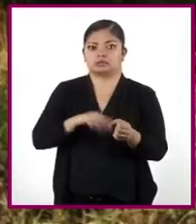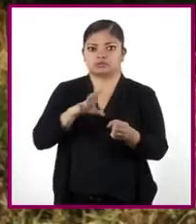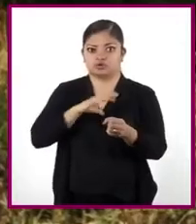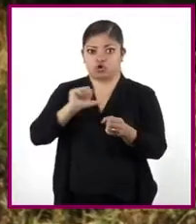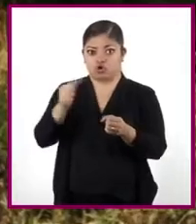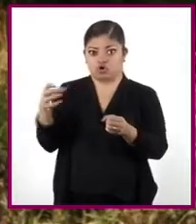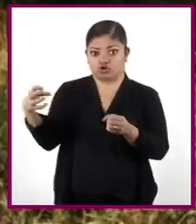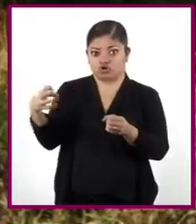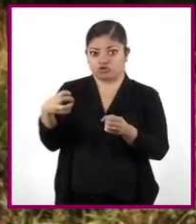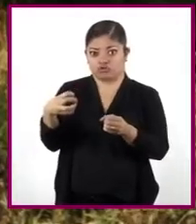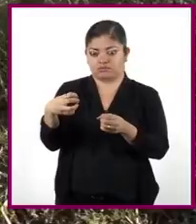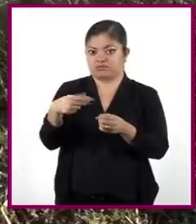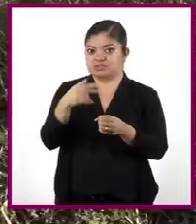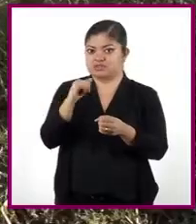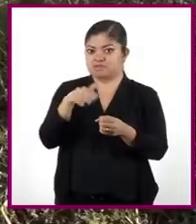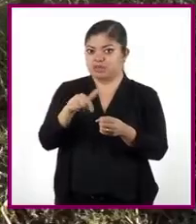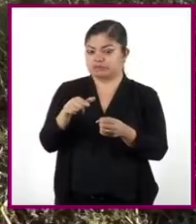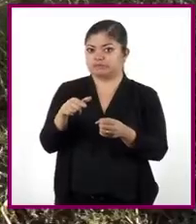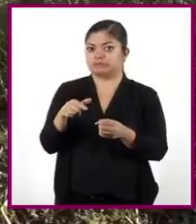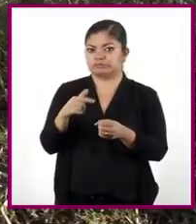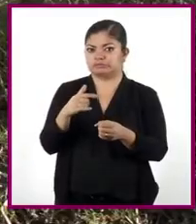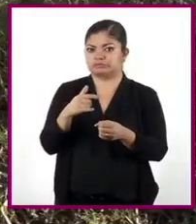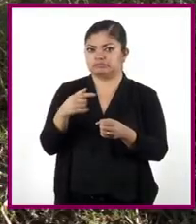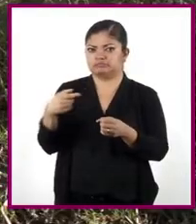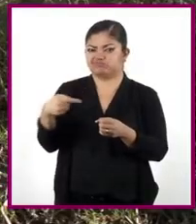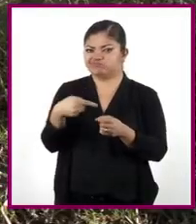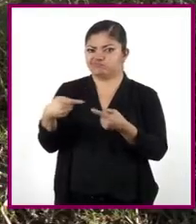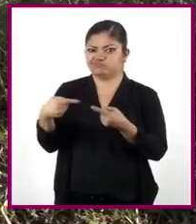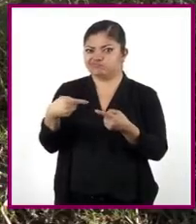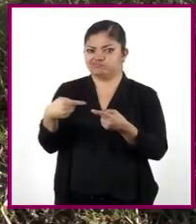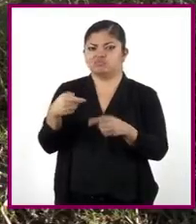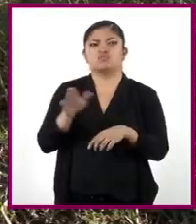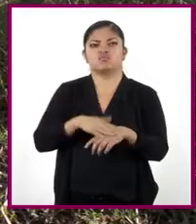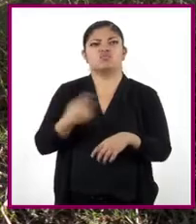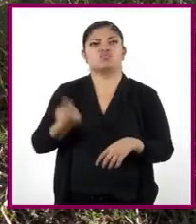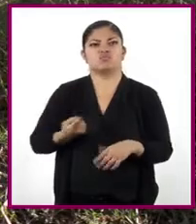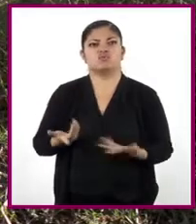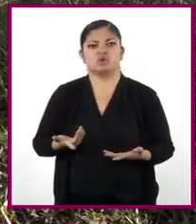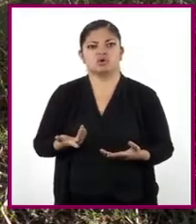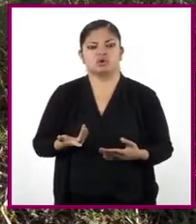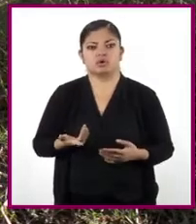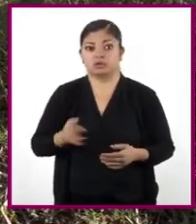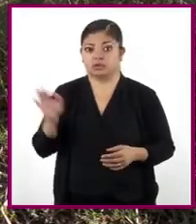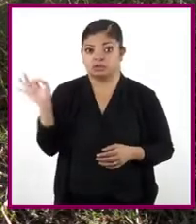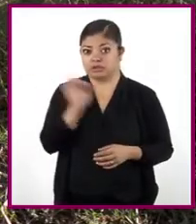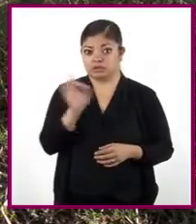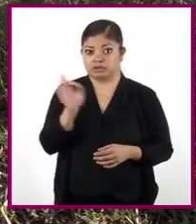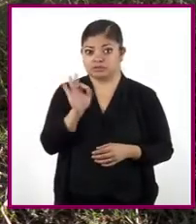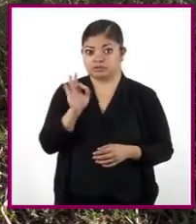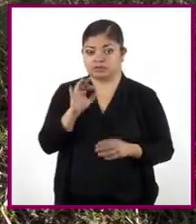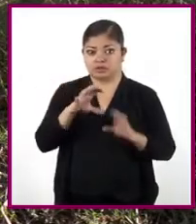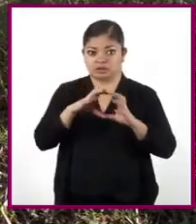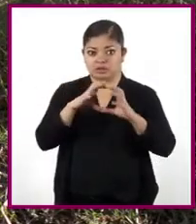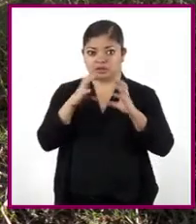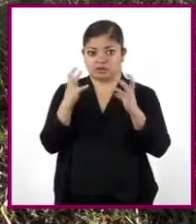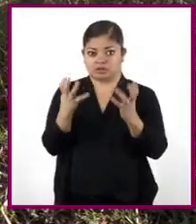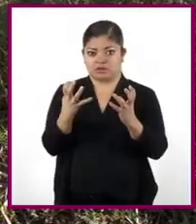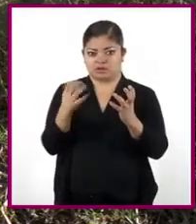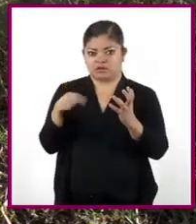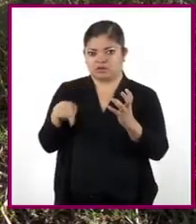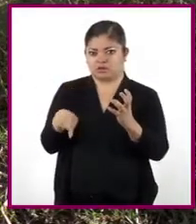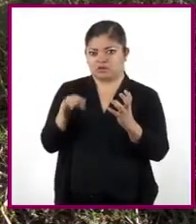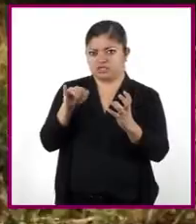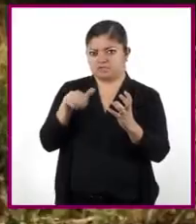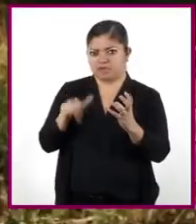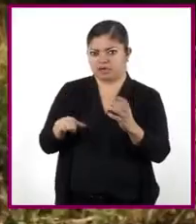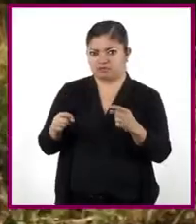ellas. ¿Por qué sucederá esto? ¿Será que el funcionamiento de la Tierra y el del imán tienen algo en